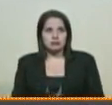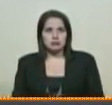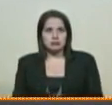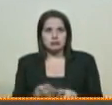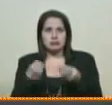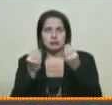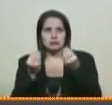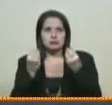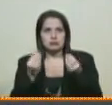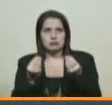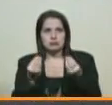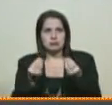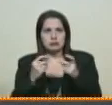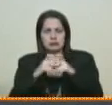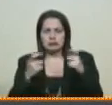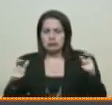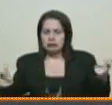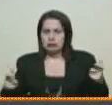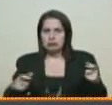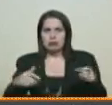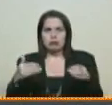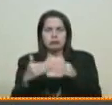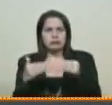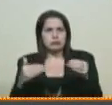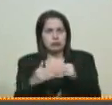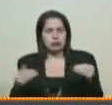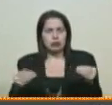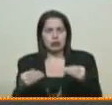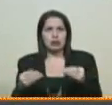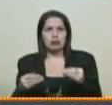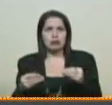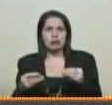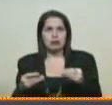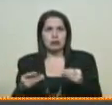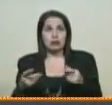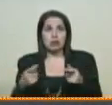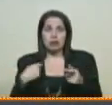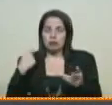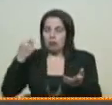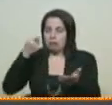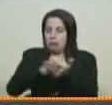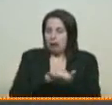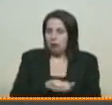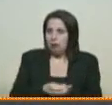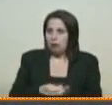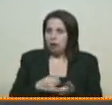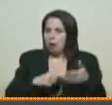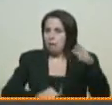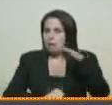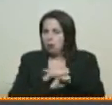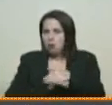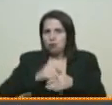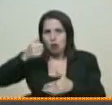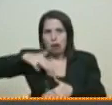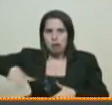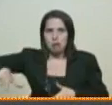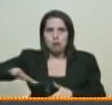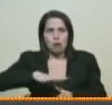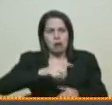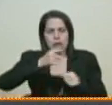través de los mecanismos Dollar Today, criminales. Yo salgo a respaldar al pueblo en sus salarios, en sus